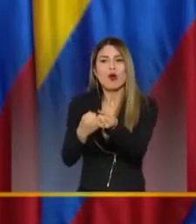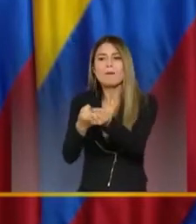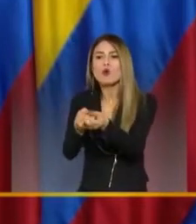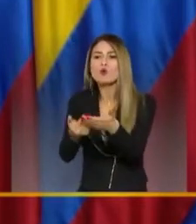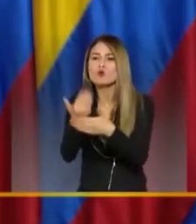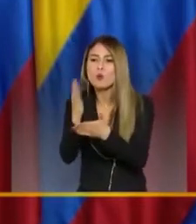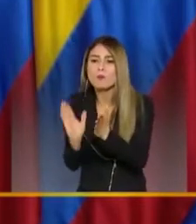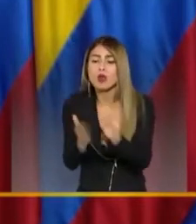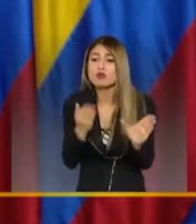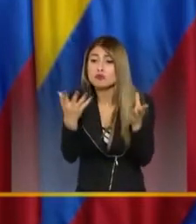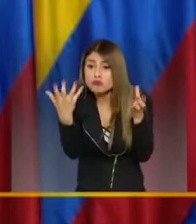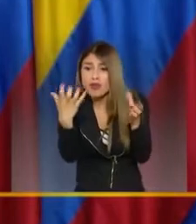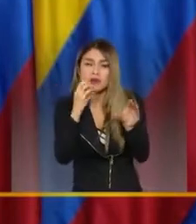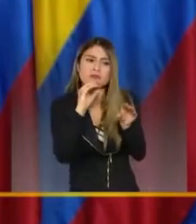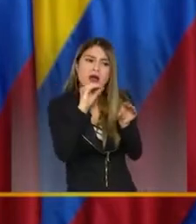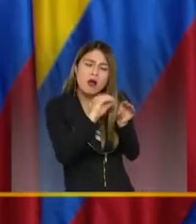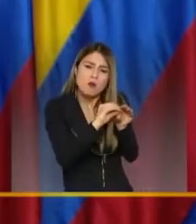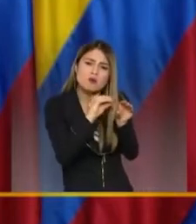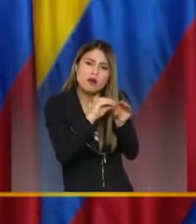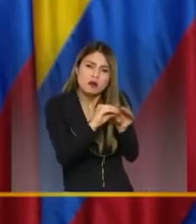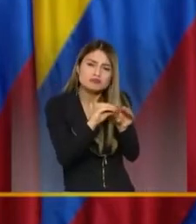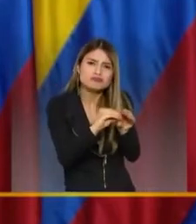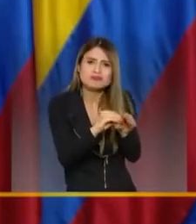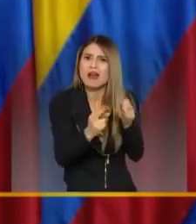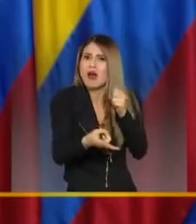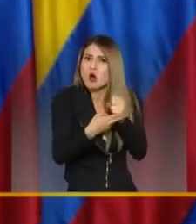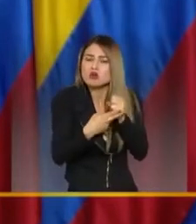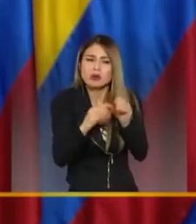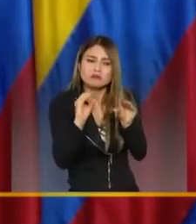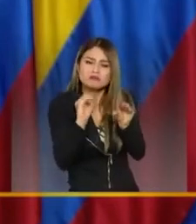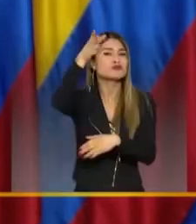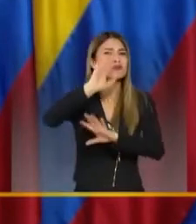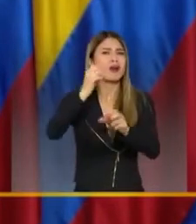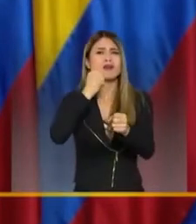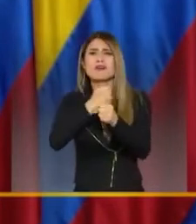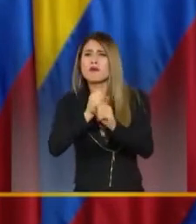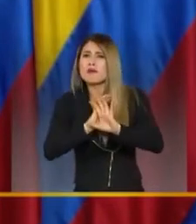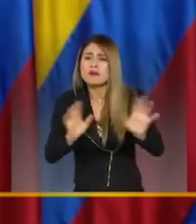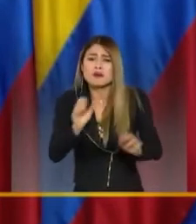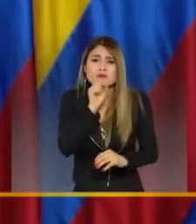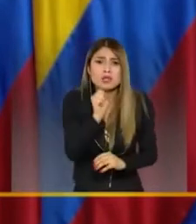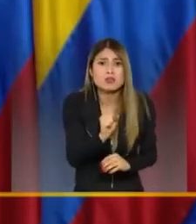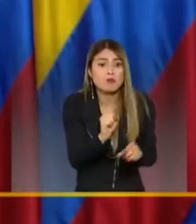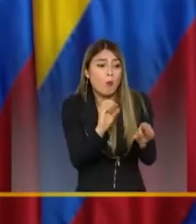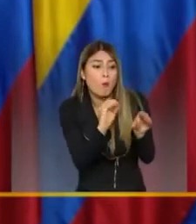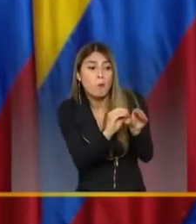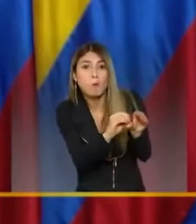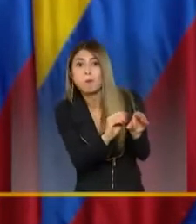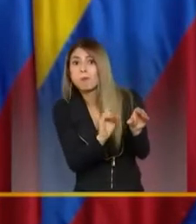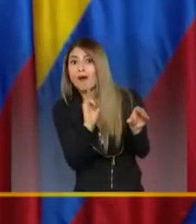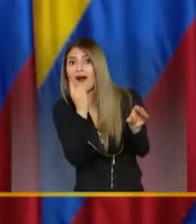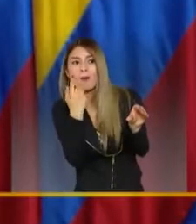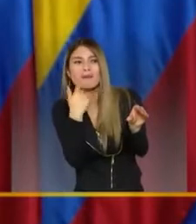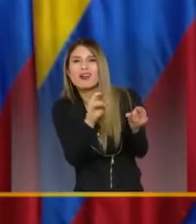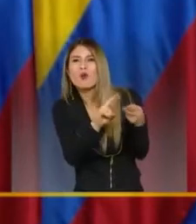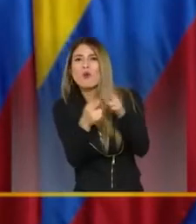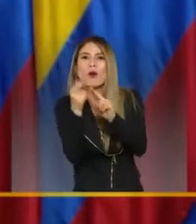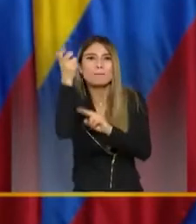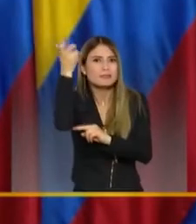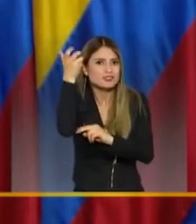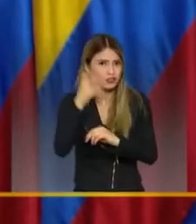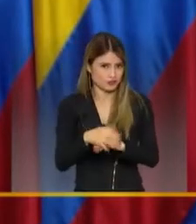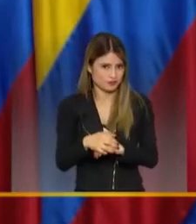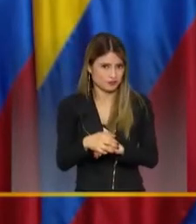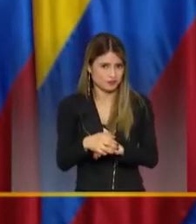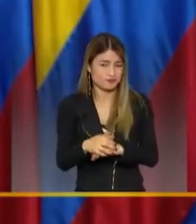cuando puede, y Colpensiones pone otro tanto. Sin embargo, hay muchos colombianos ya en edad